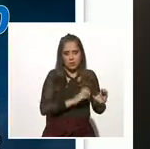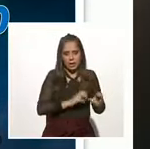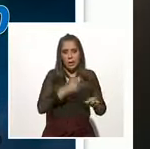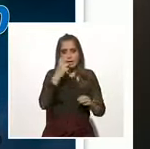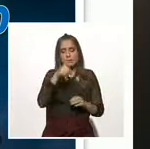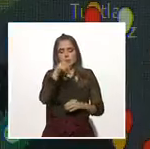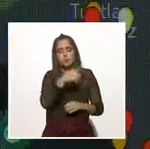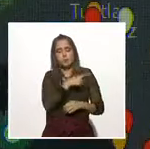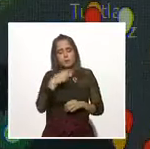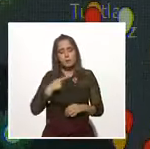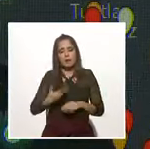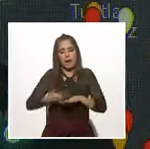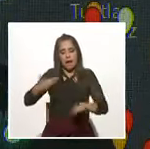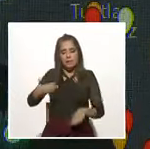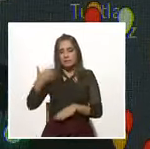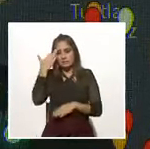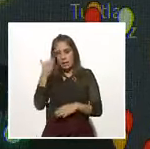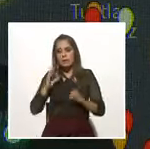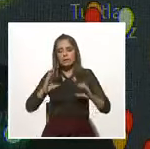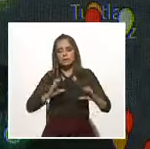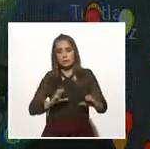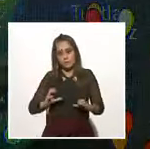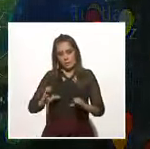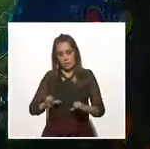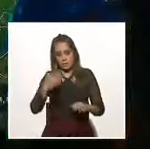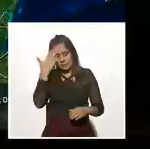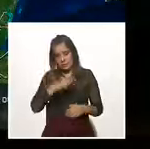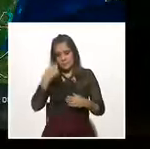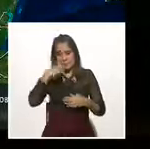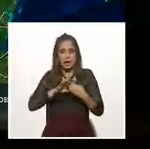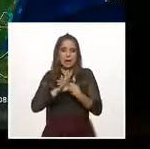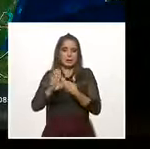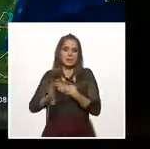oportunidad de llevar a cabo acciones preventivas.